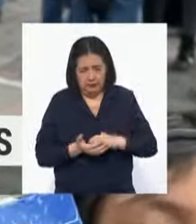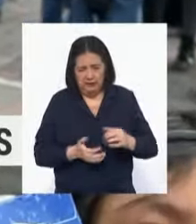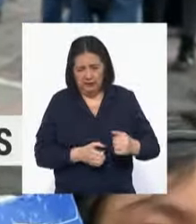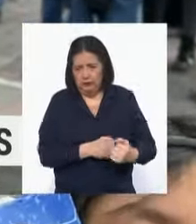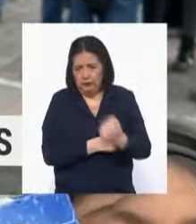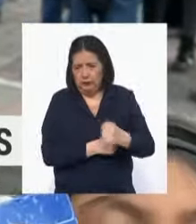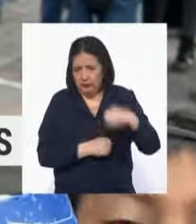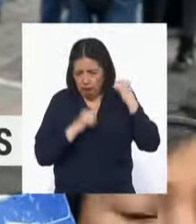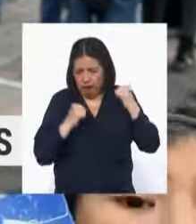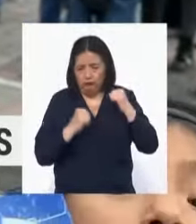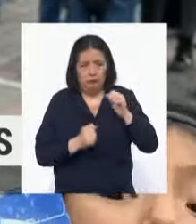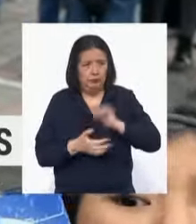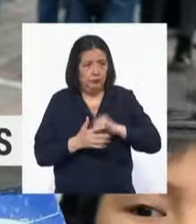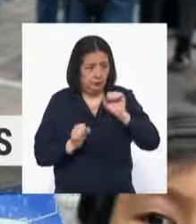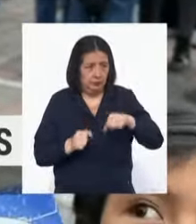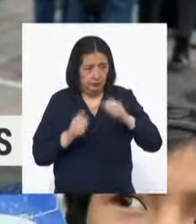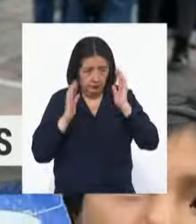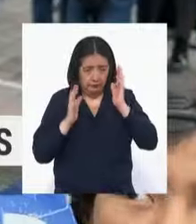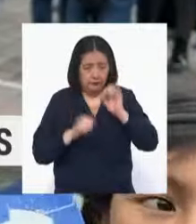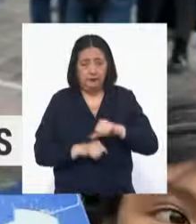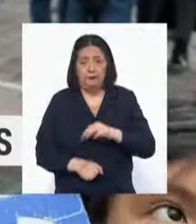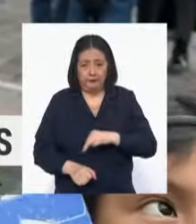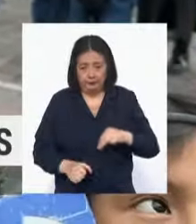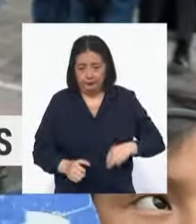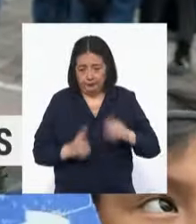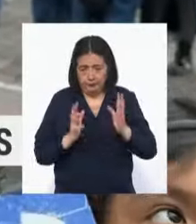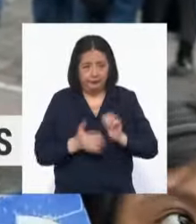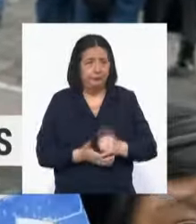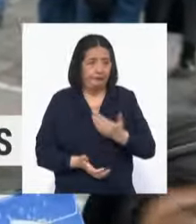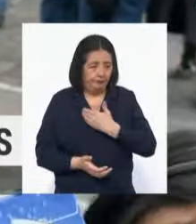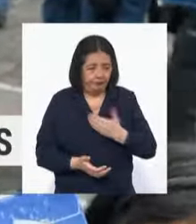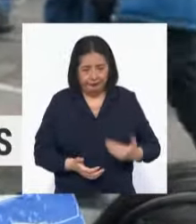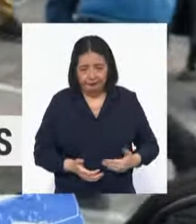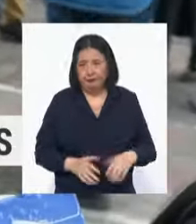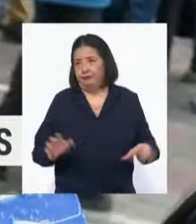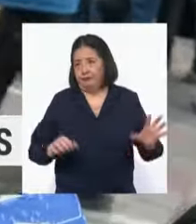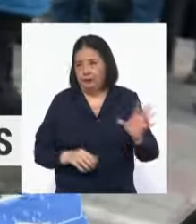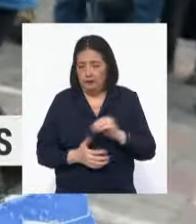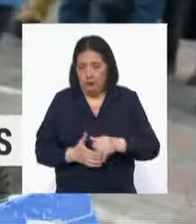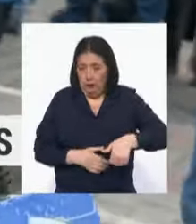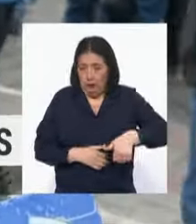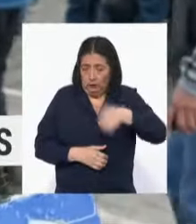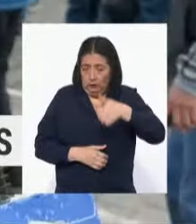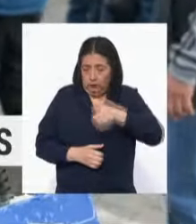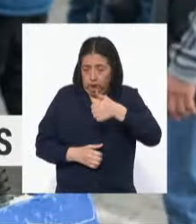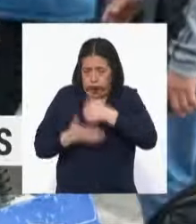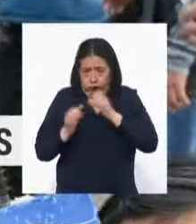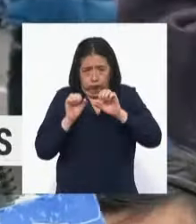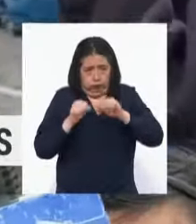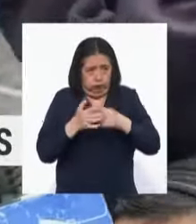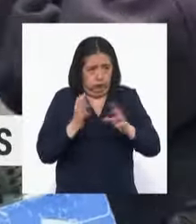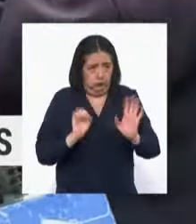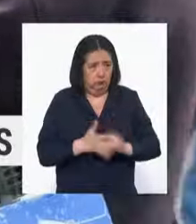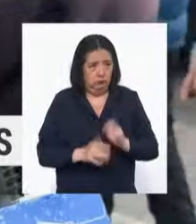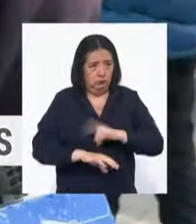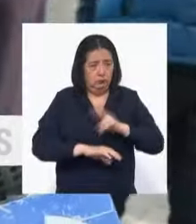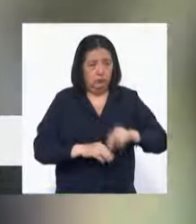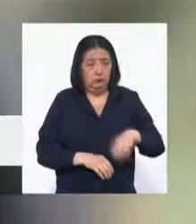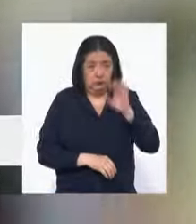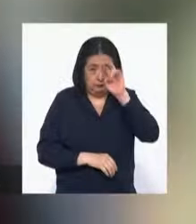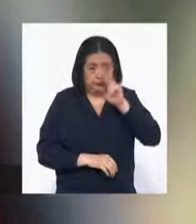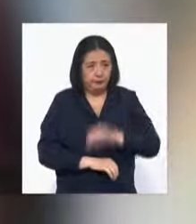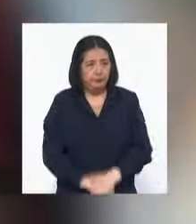más fuerte para que nos escuche la ministra, la presidenta y todas las autoridades de nuestra región del